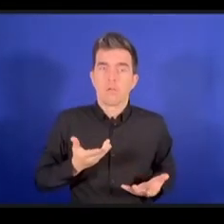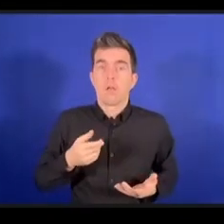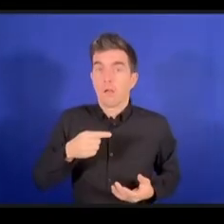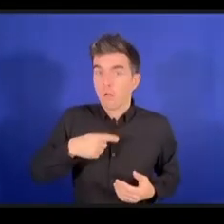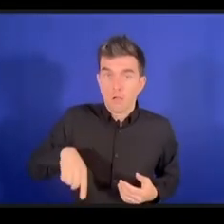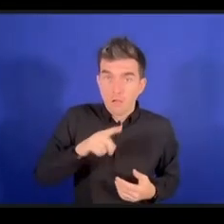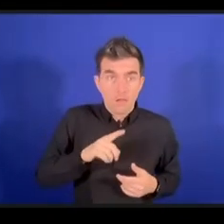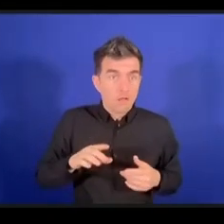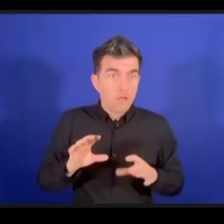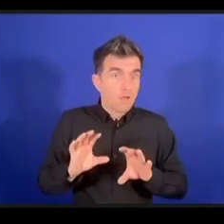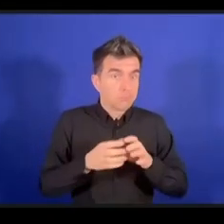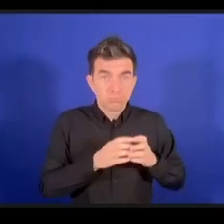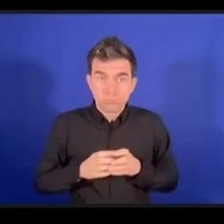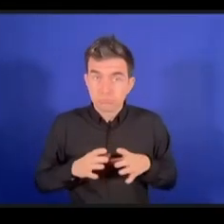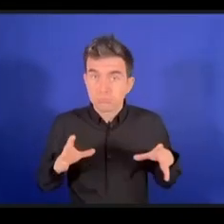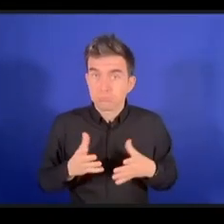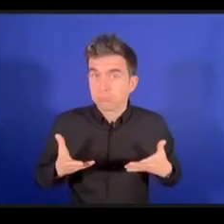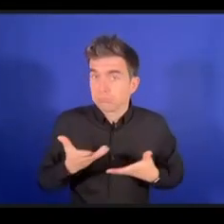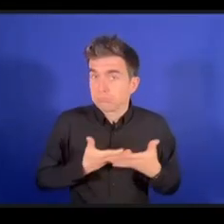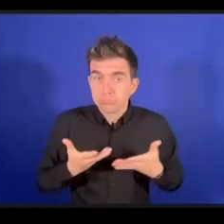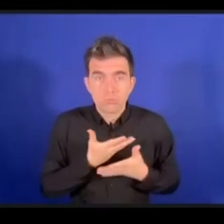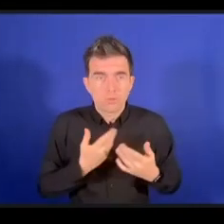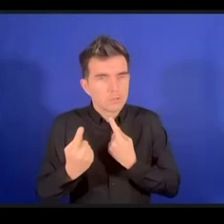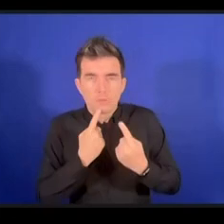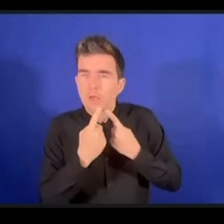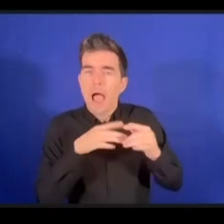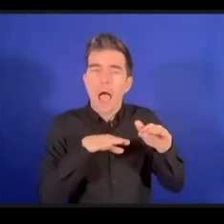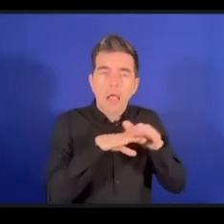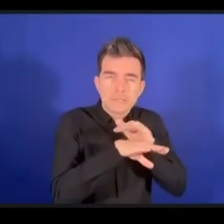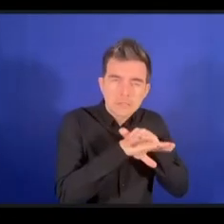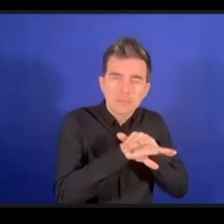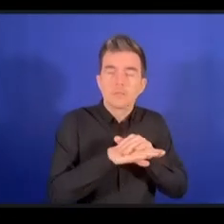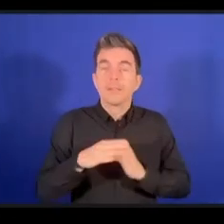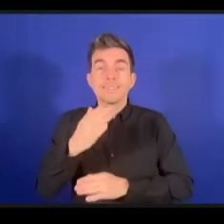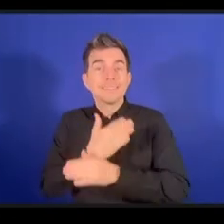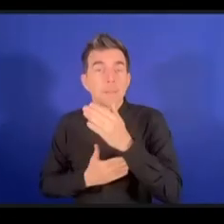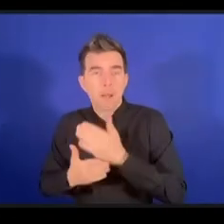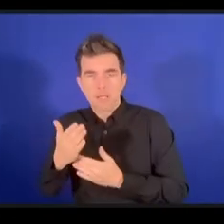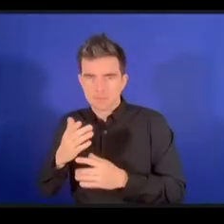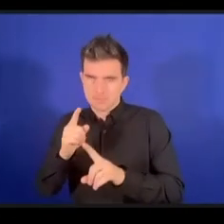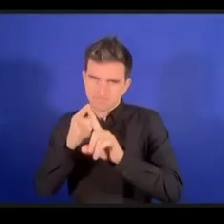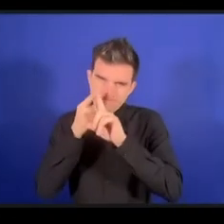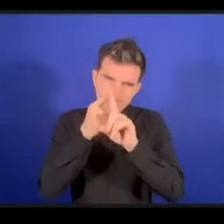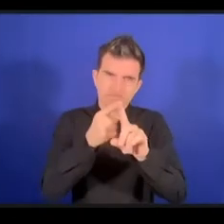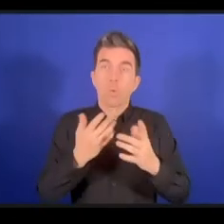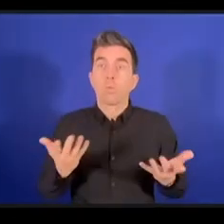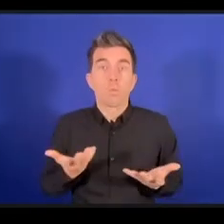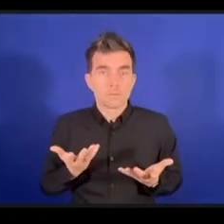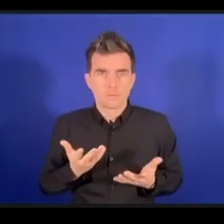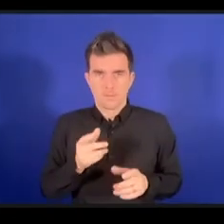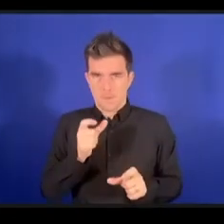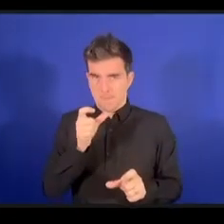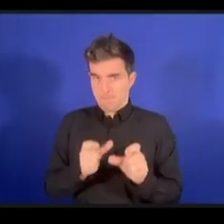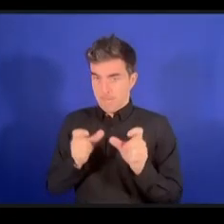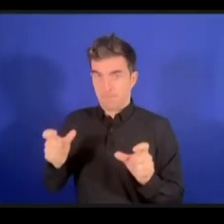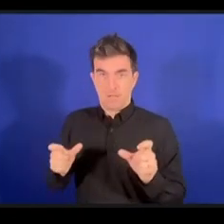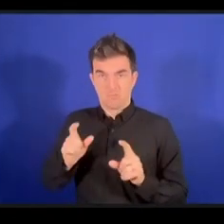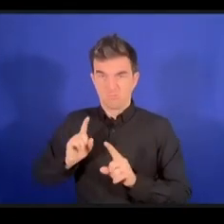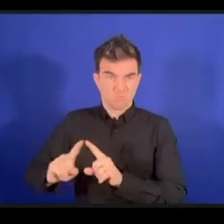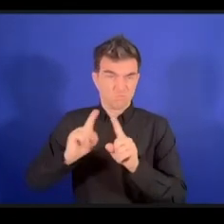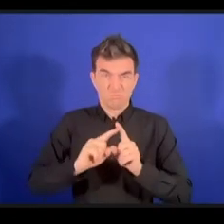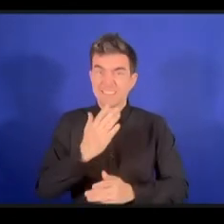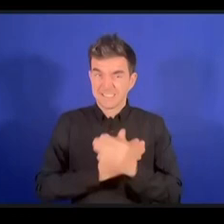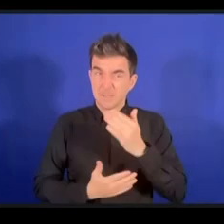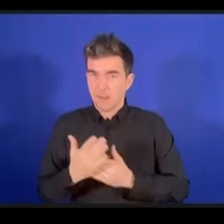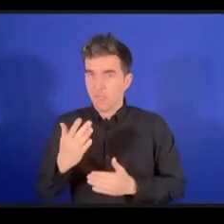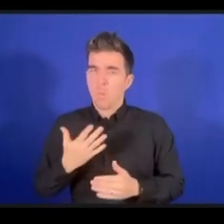accesibilidad y discapacidad pretende que las personas con discapacidad entren en el debate tiene como objetivo enriquecer los